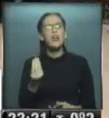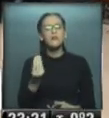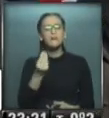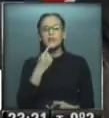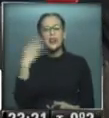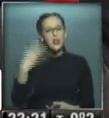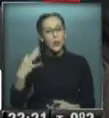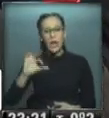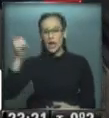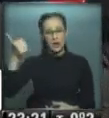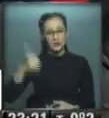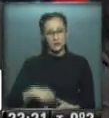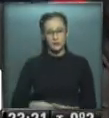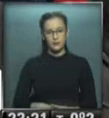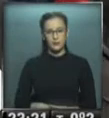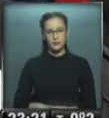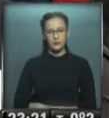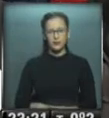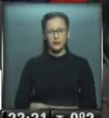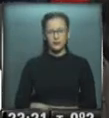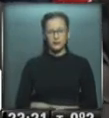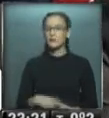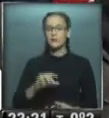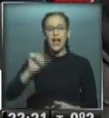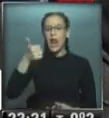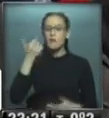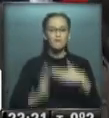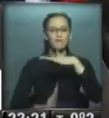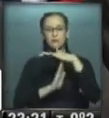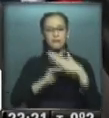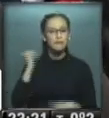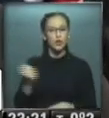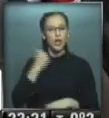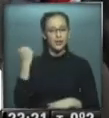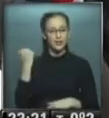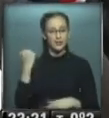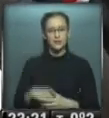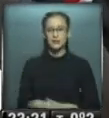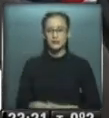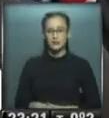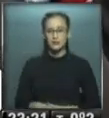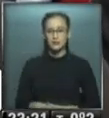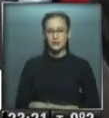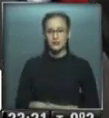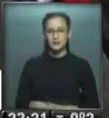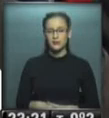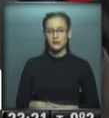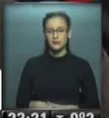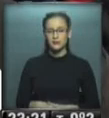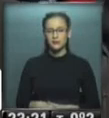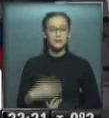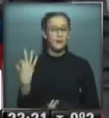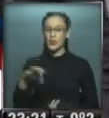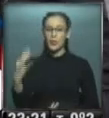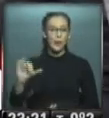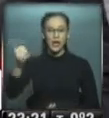que ganar, nada más. Acercando la punta. Acercando la punta, que sería acompañar a donde vaya. Así que bueno, hay que